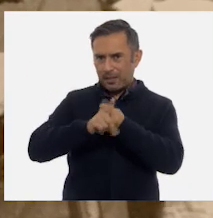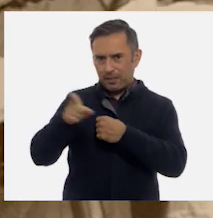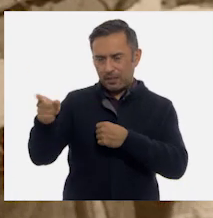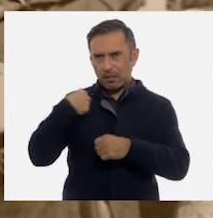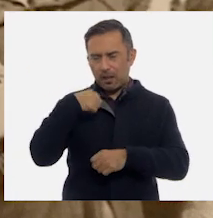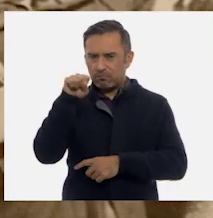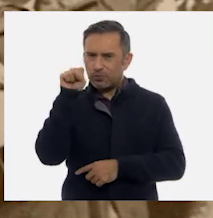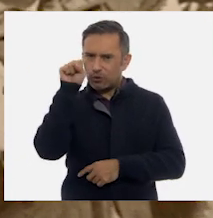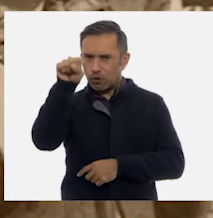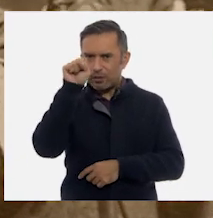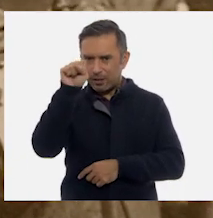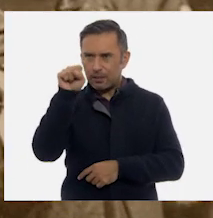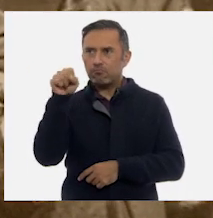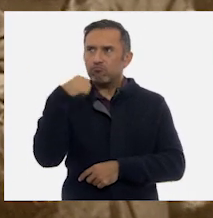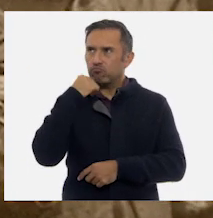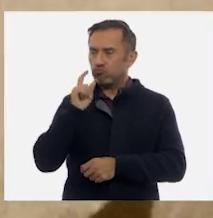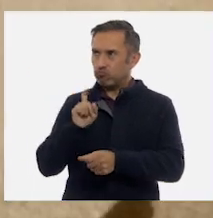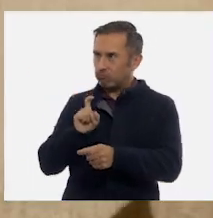sumaron a la causa liberal.